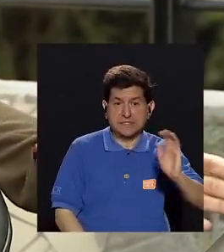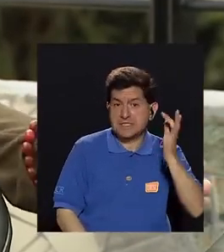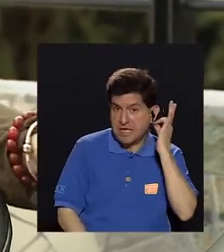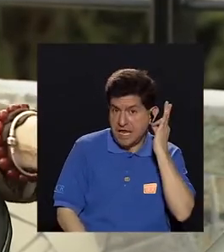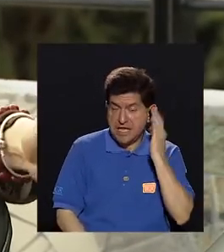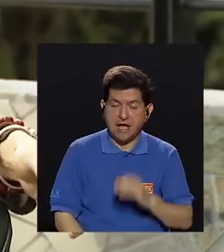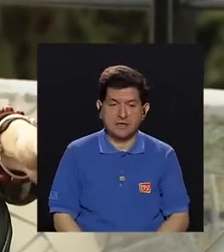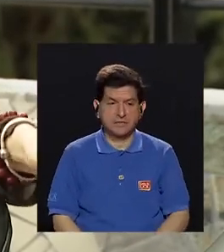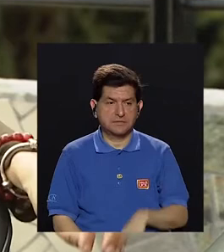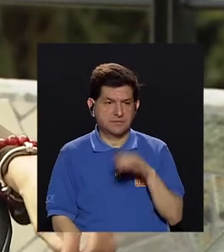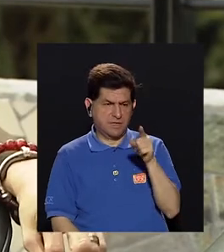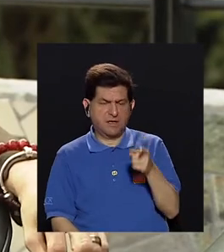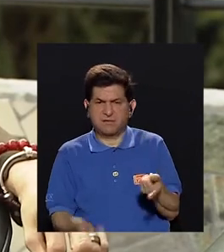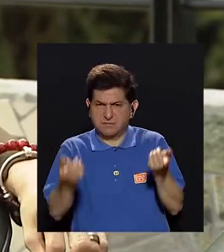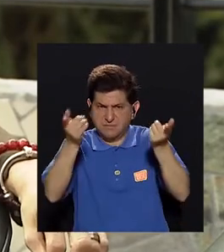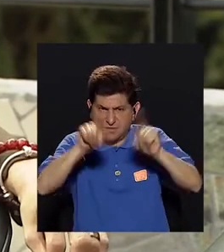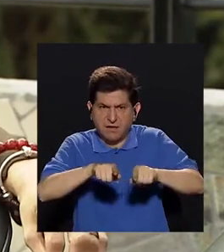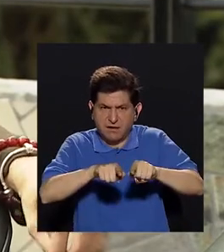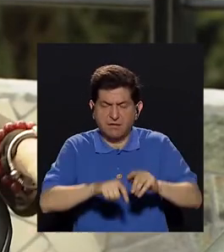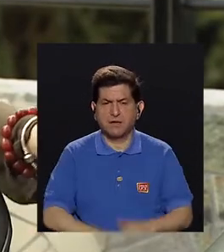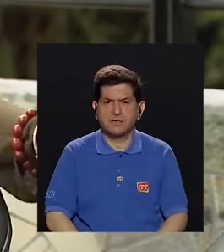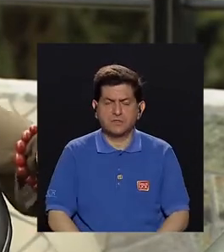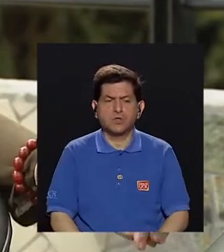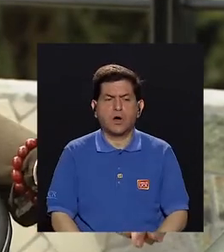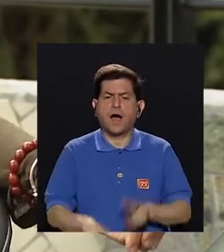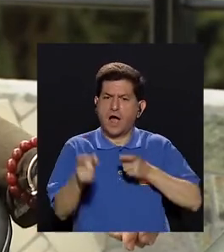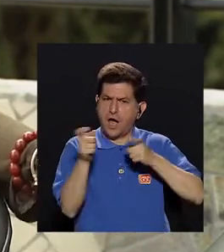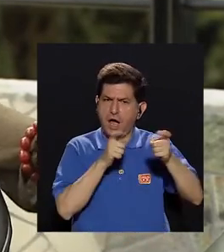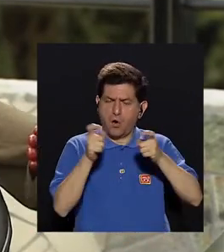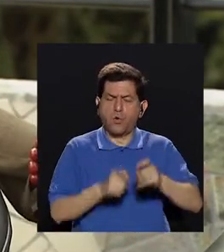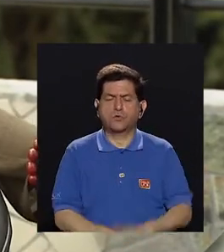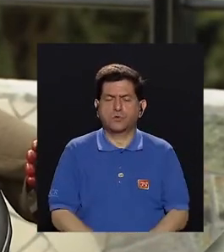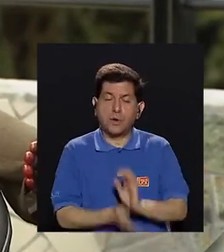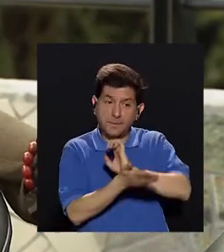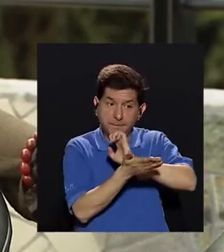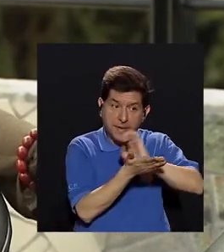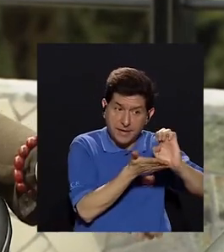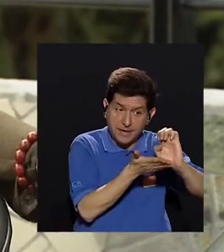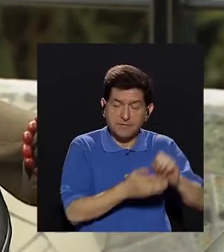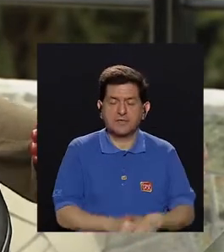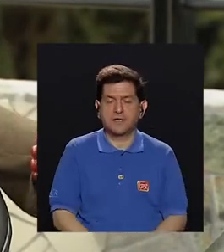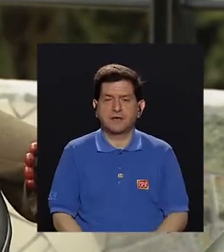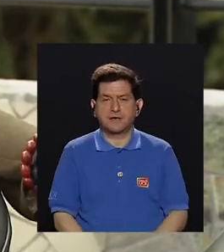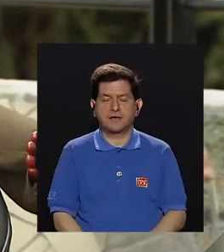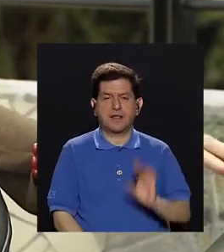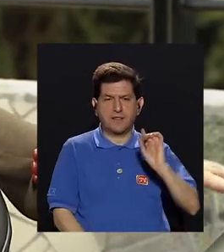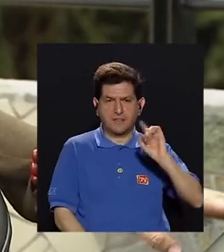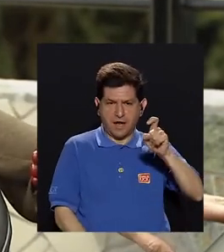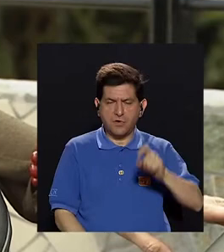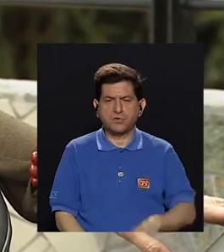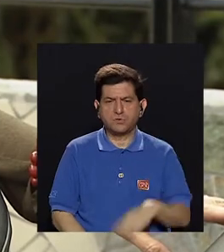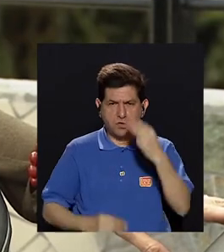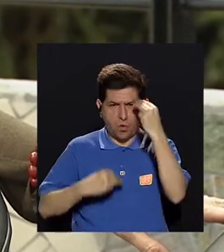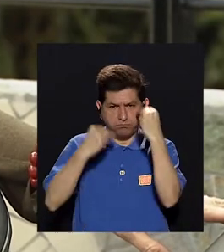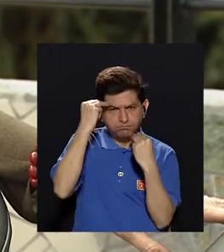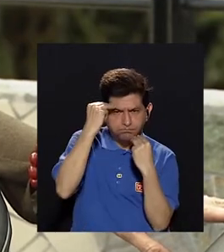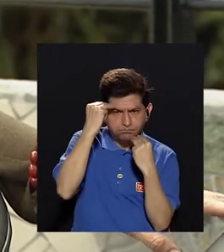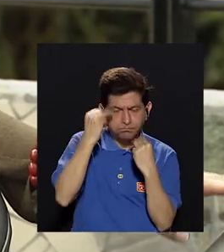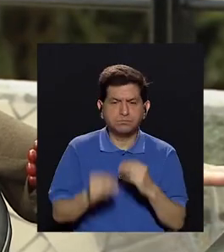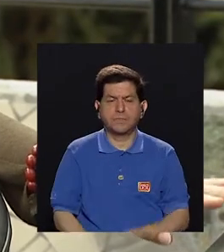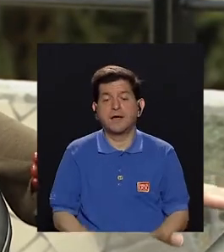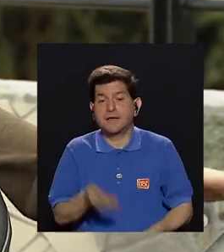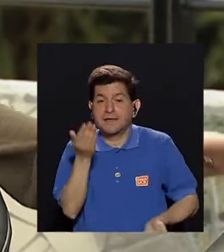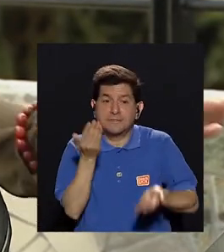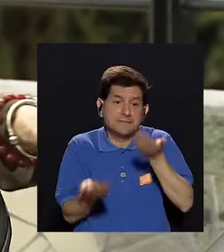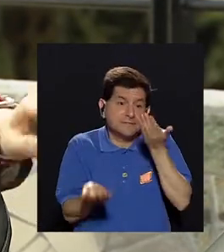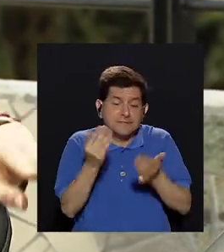niñas, tenemos que tener una serie de controles preventivos en lo que es diagnóstico de malformaciones, como te decía,